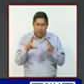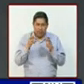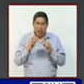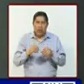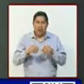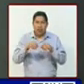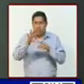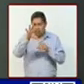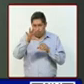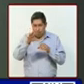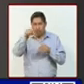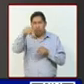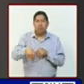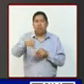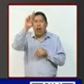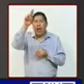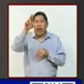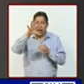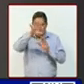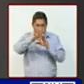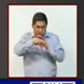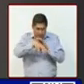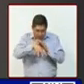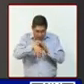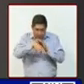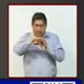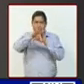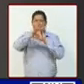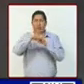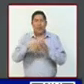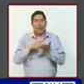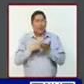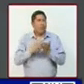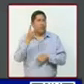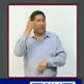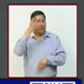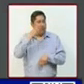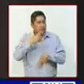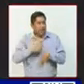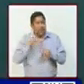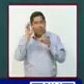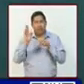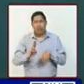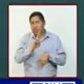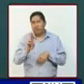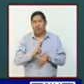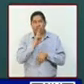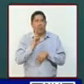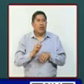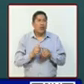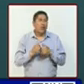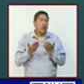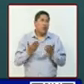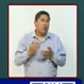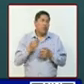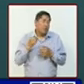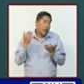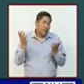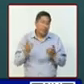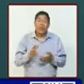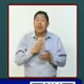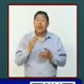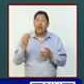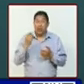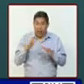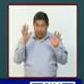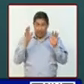QR, nos da las autorizaciones correspondientes, esto por ser la primera vez que se utiliza, como el uso de la app,